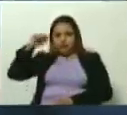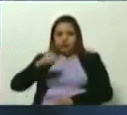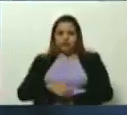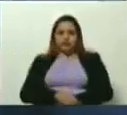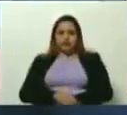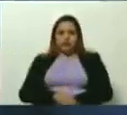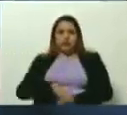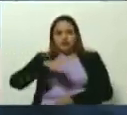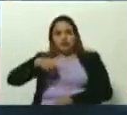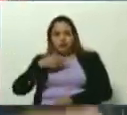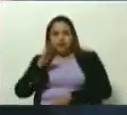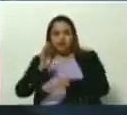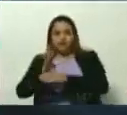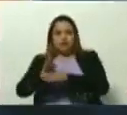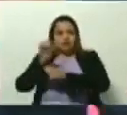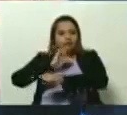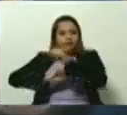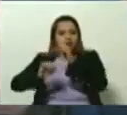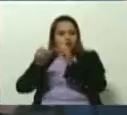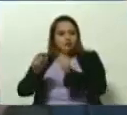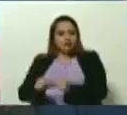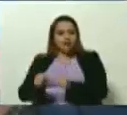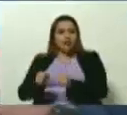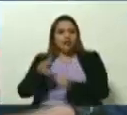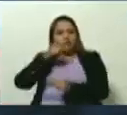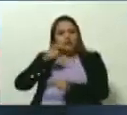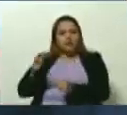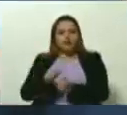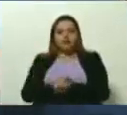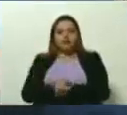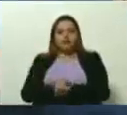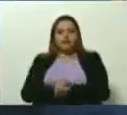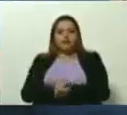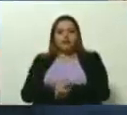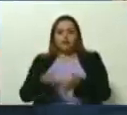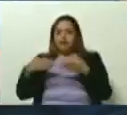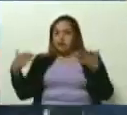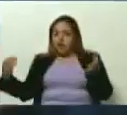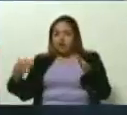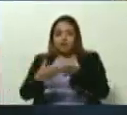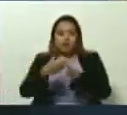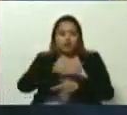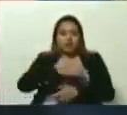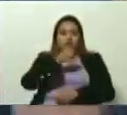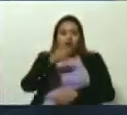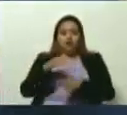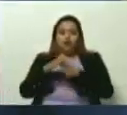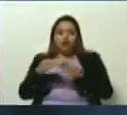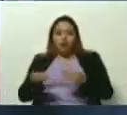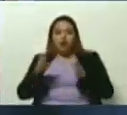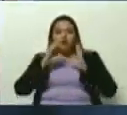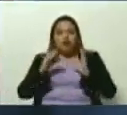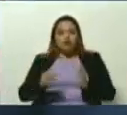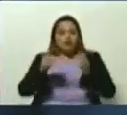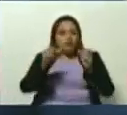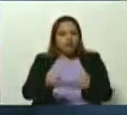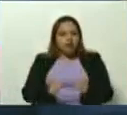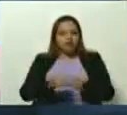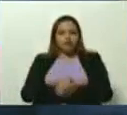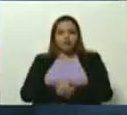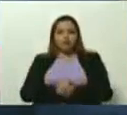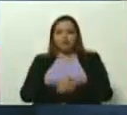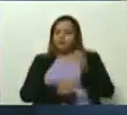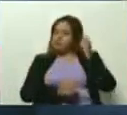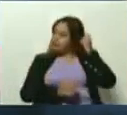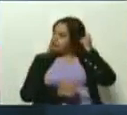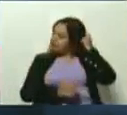para proteger, defender y servir al pueblo. Es un gran equipo, todo un equipo directivo, todos los órganos de seguridad ciudadana que están